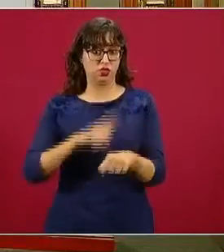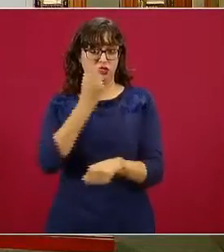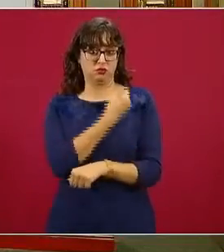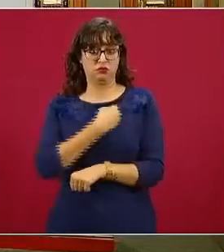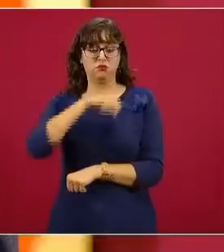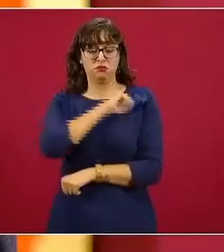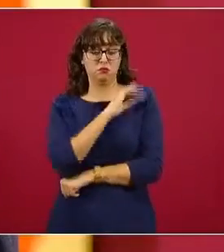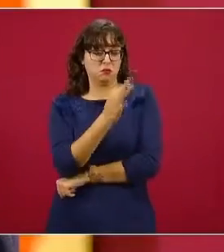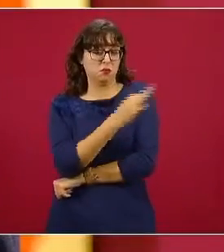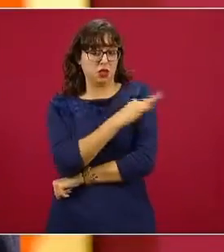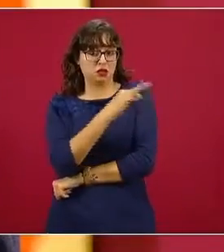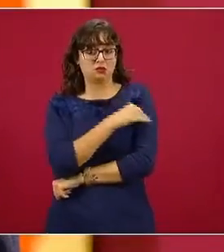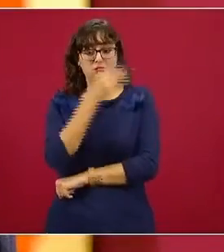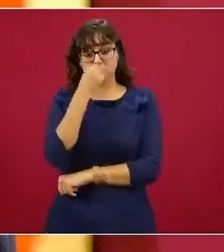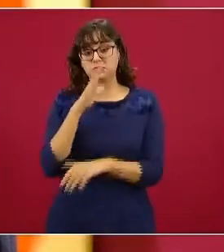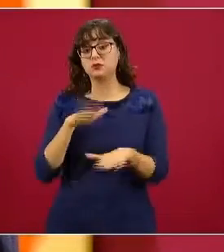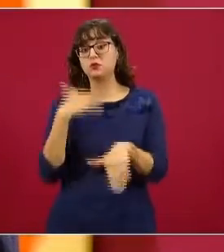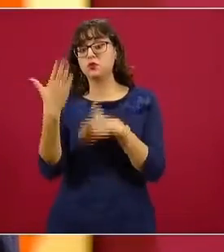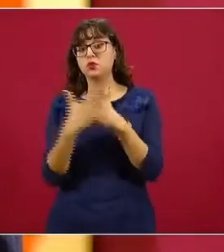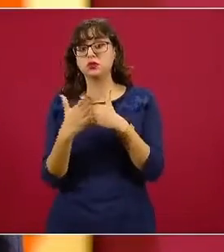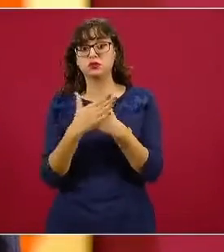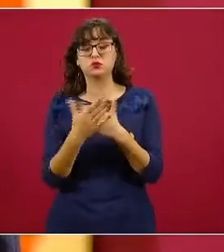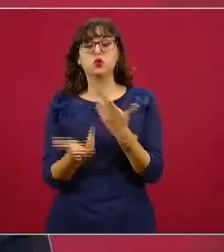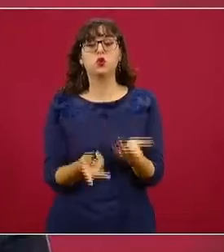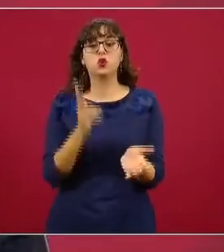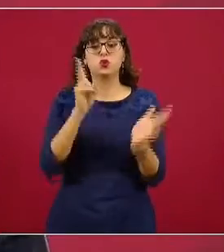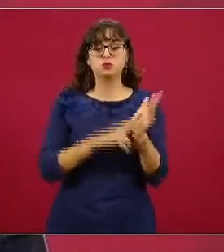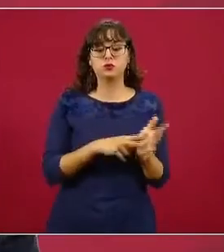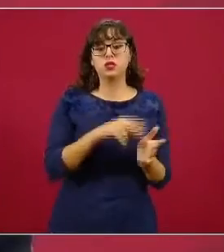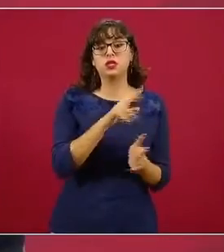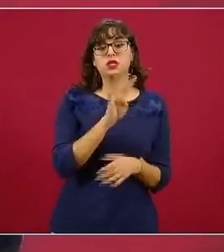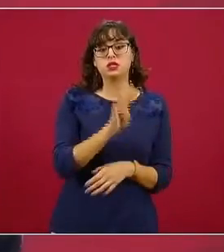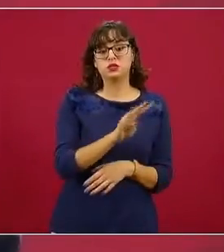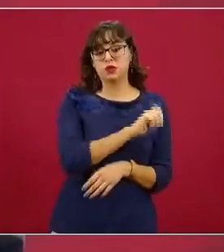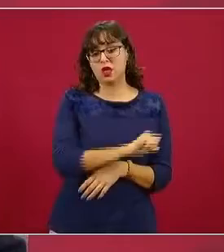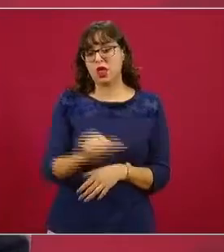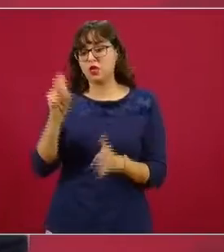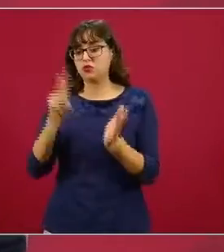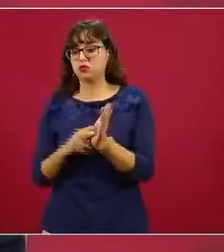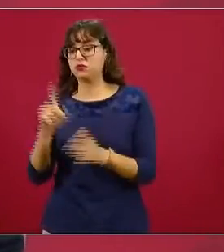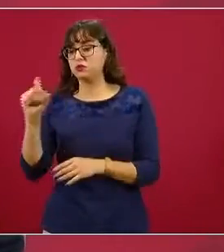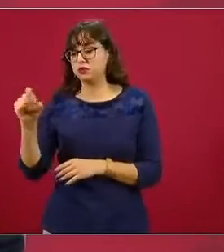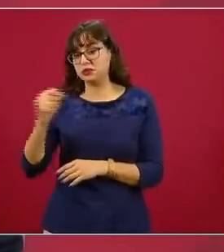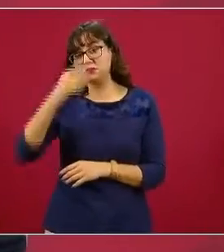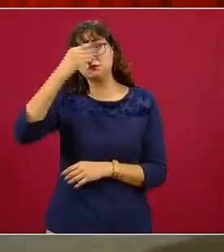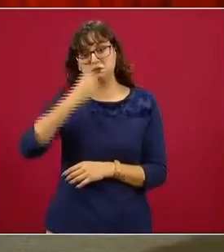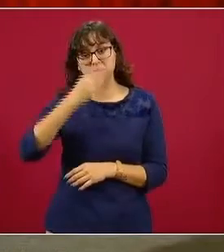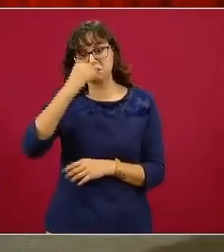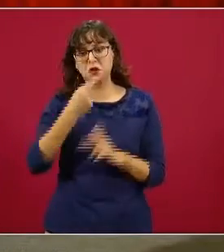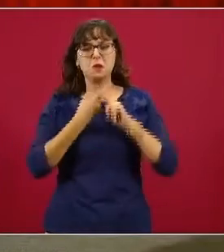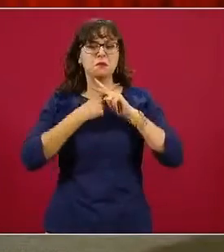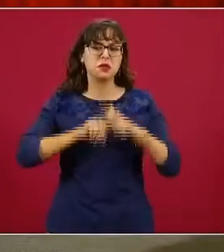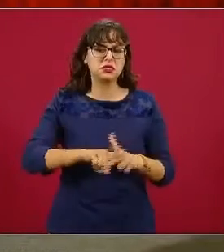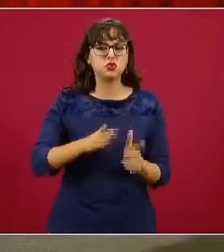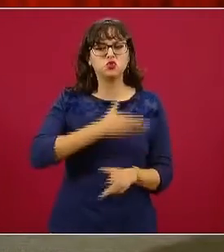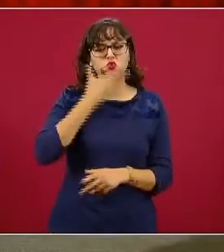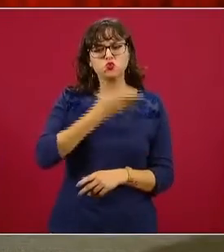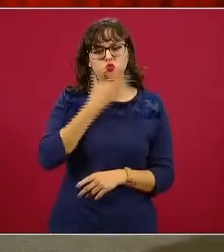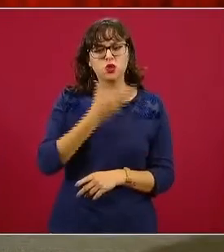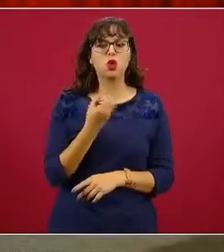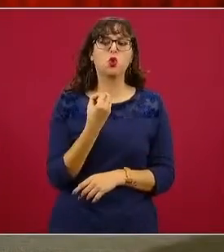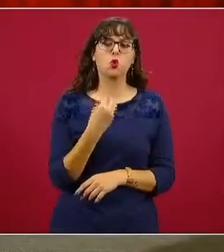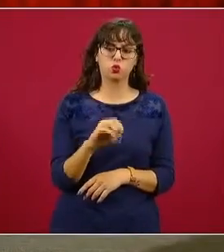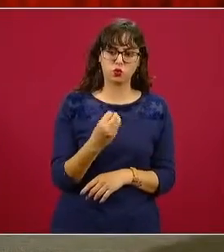la influenza para la temporada 2019-2020, que típicamente consideramos que inicia en octubre, pero hay